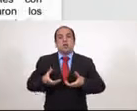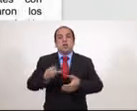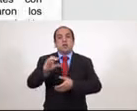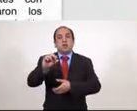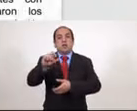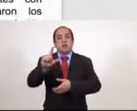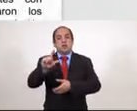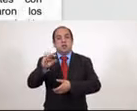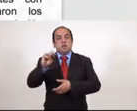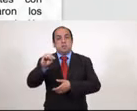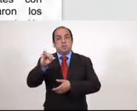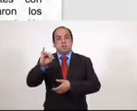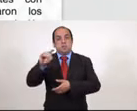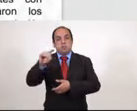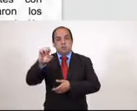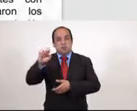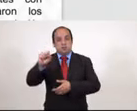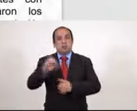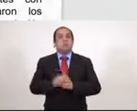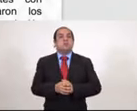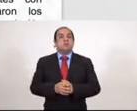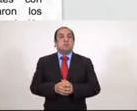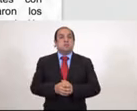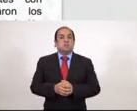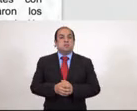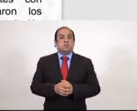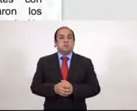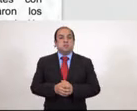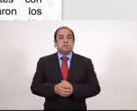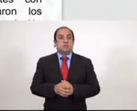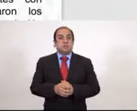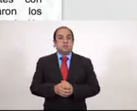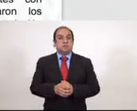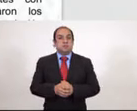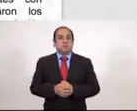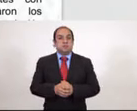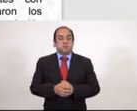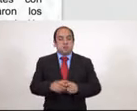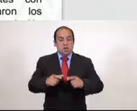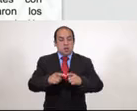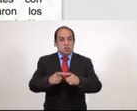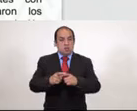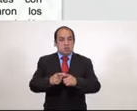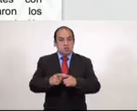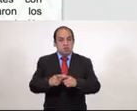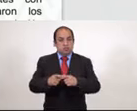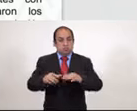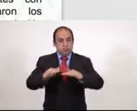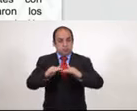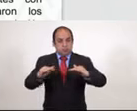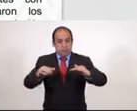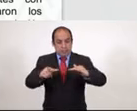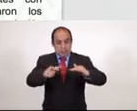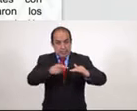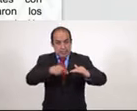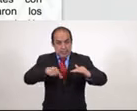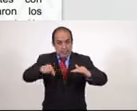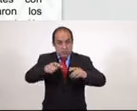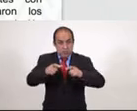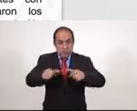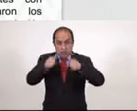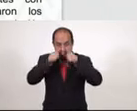favor. El socavón fue atendido el mismo día para poder reponer